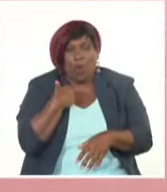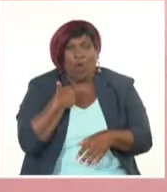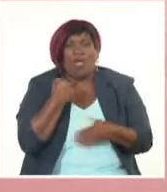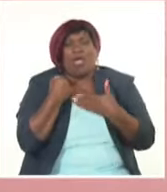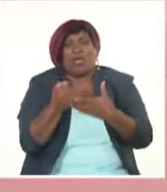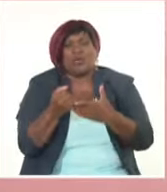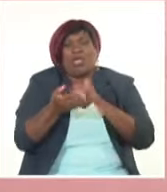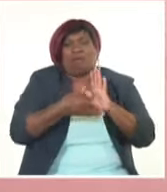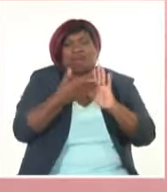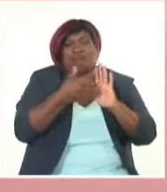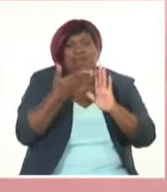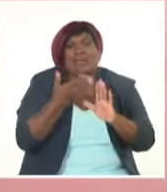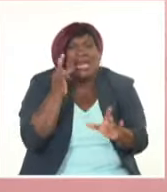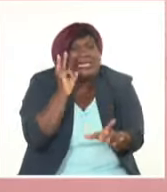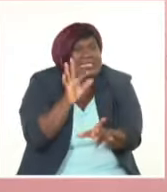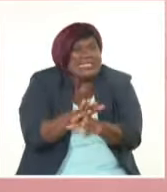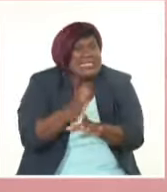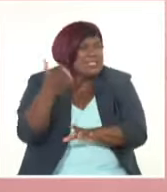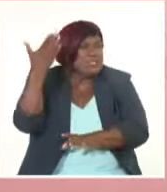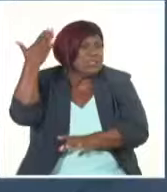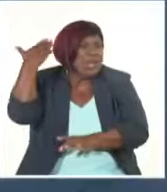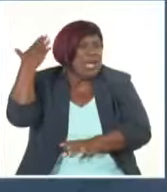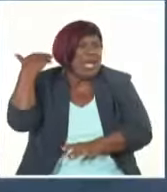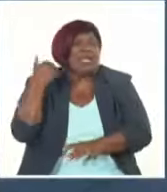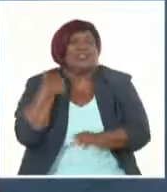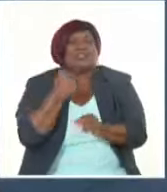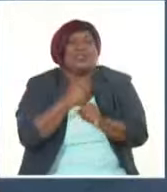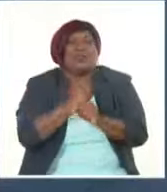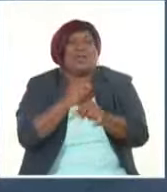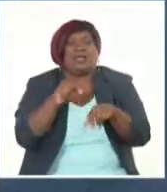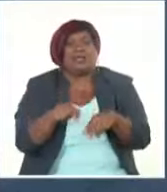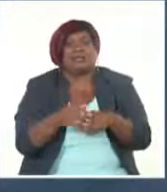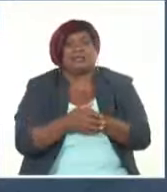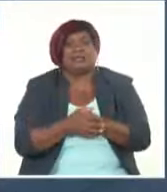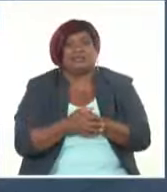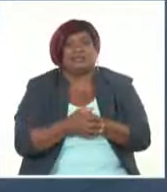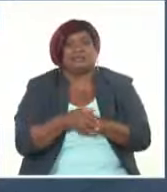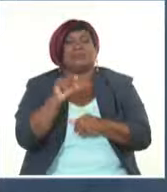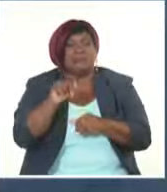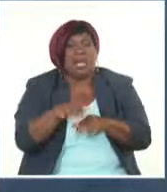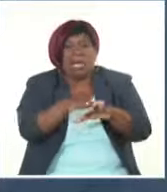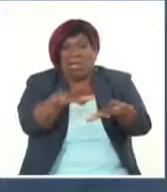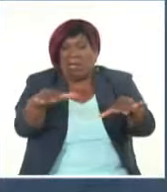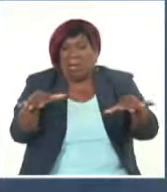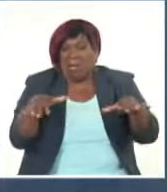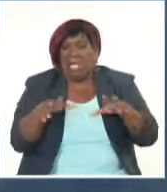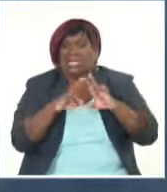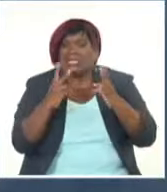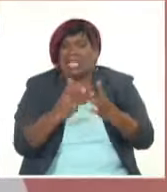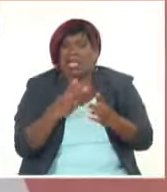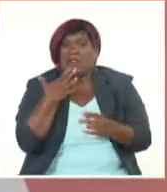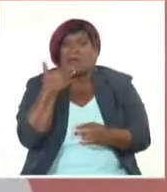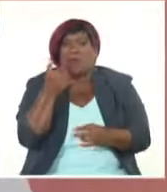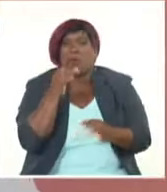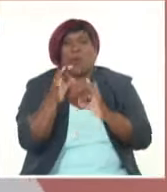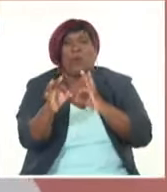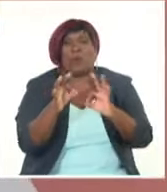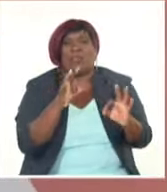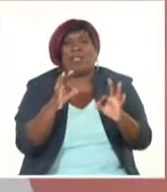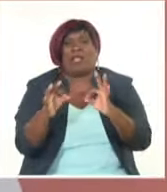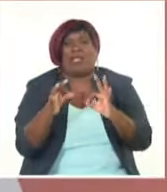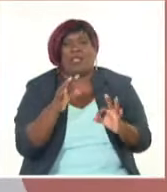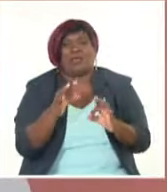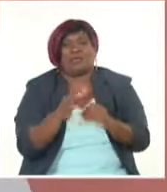lo inició cuando se hizo el estadio este y yo trabajé en él. El estadio está bastante bueno y está bien cuidado. Hoy, de verdad